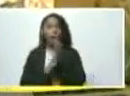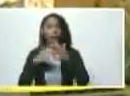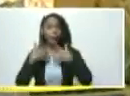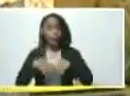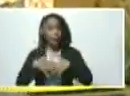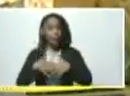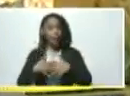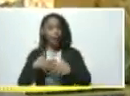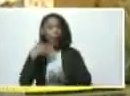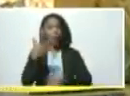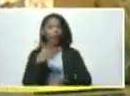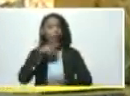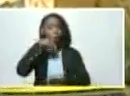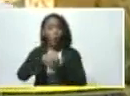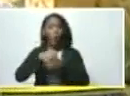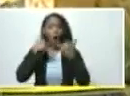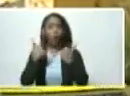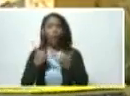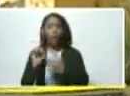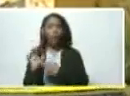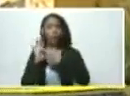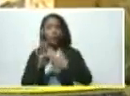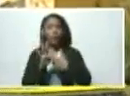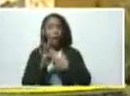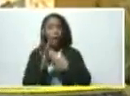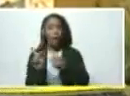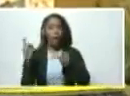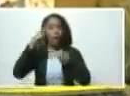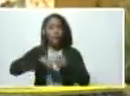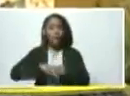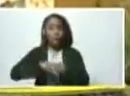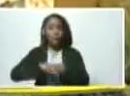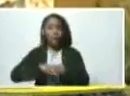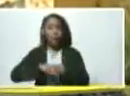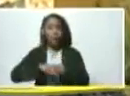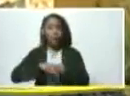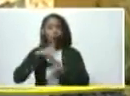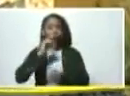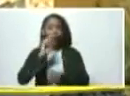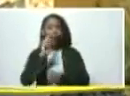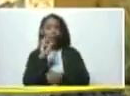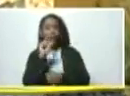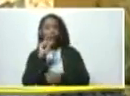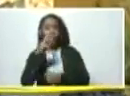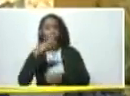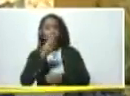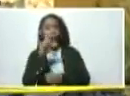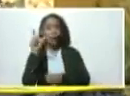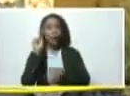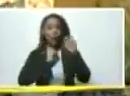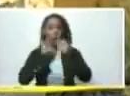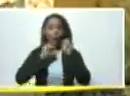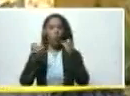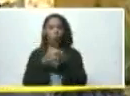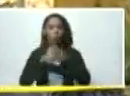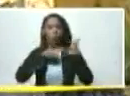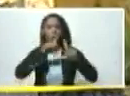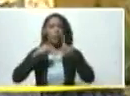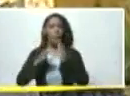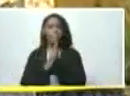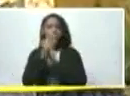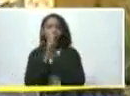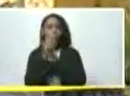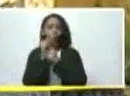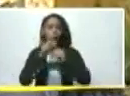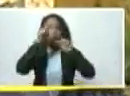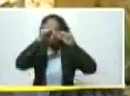bien mencionó ahorita, a su representante, adscrita a nuestro CUSPAL, toda esa maquinaria logística tiene que ir emprendiendo una